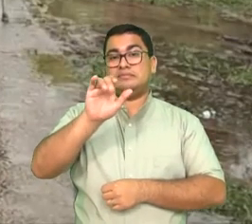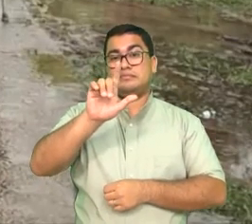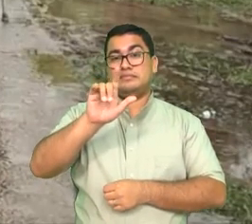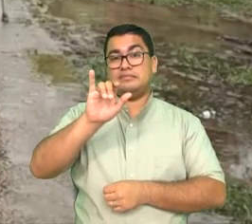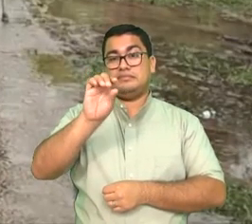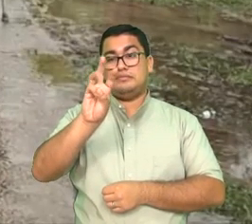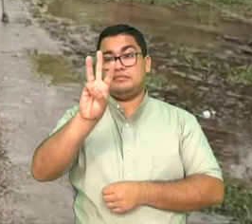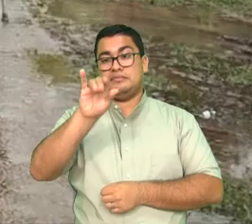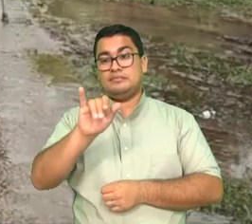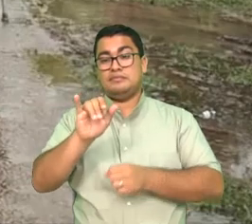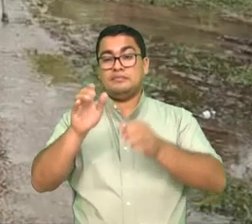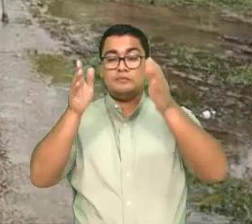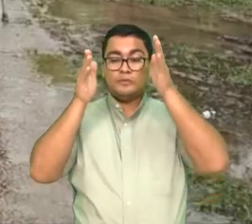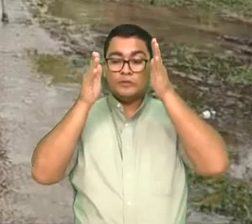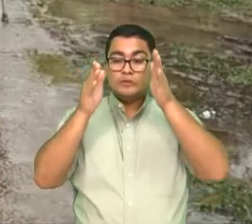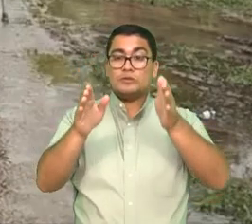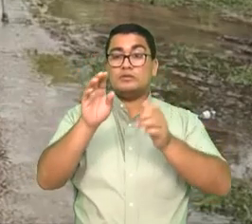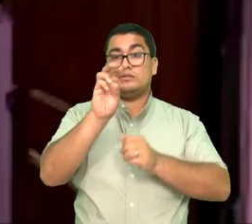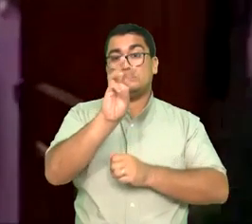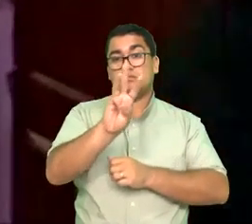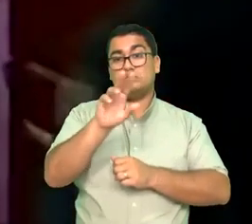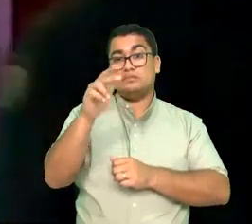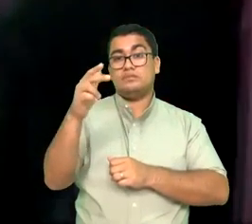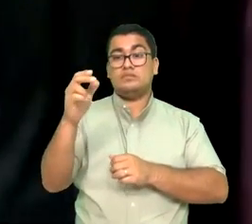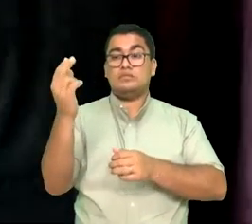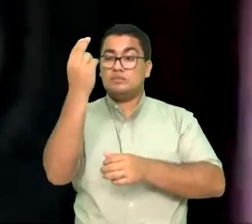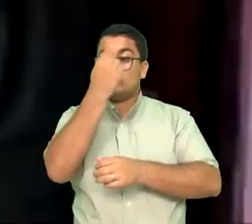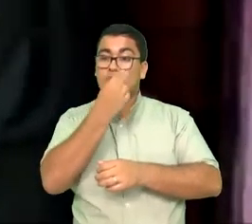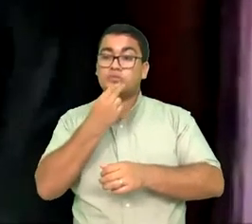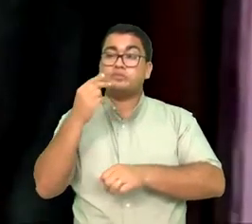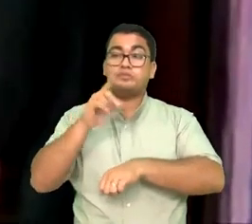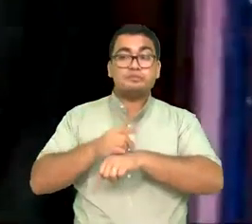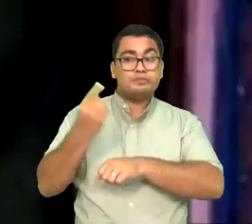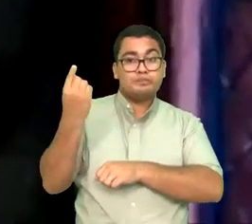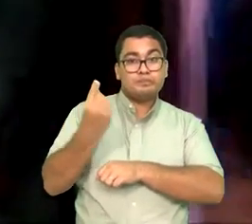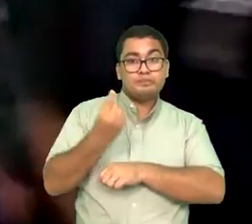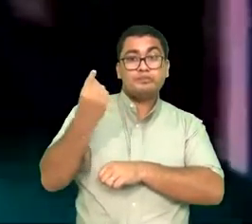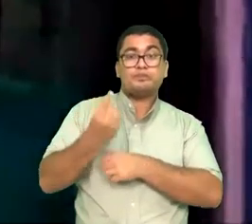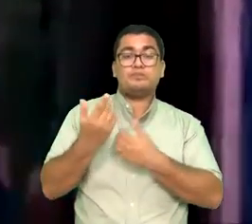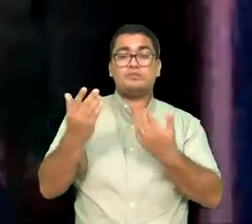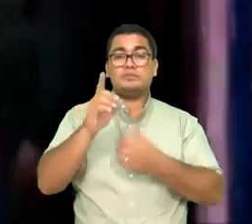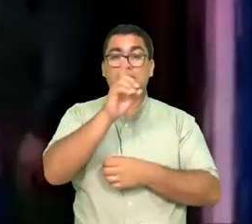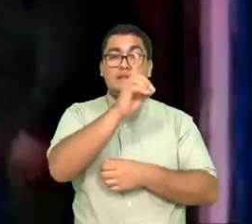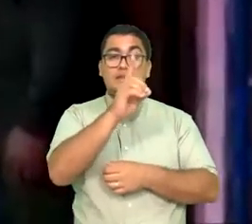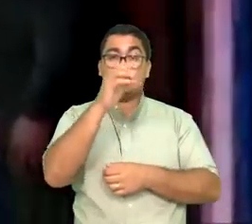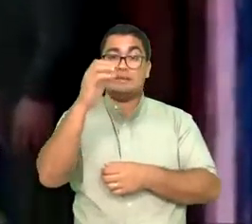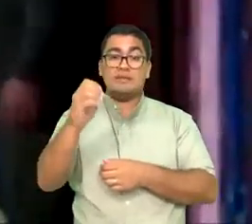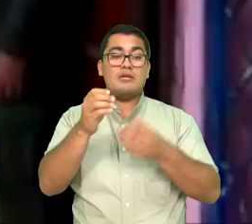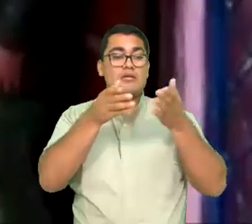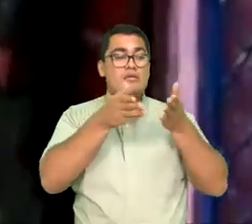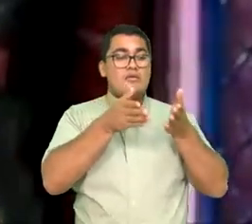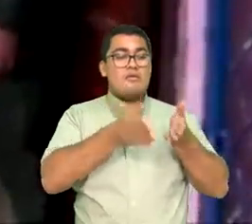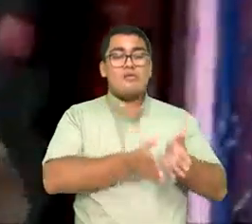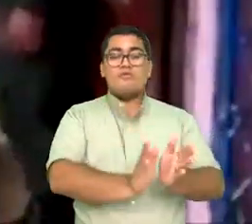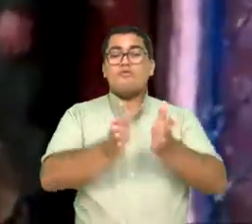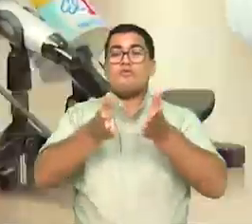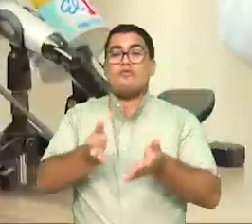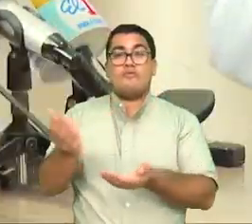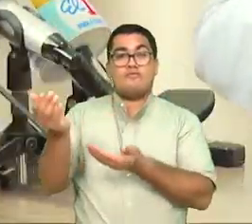brindado 380 consultas médicas. Asimismo, detalló el nacimiento de 10 bebés, todos en buen estado de